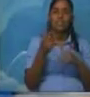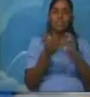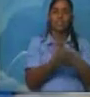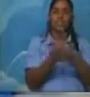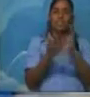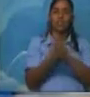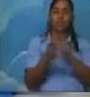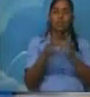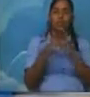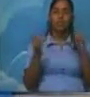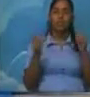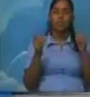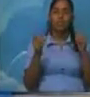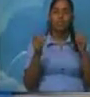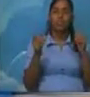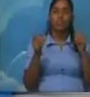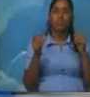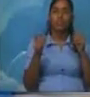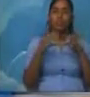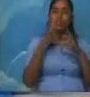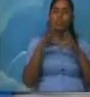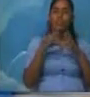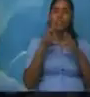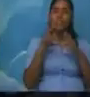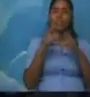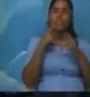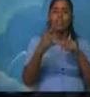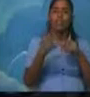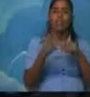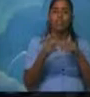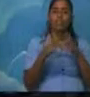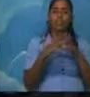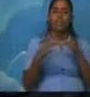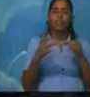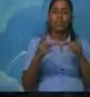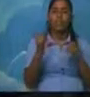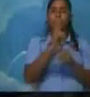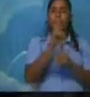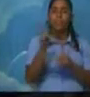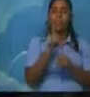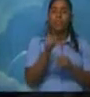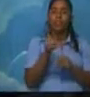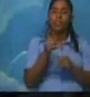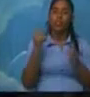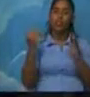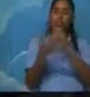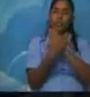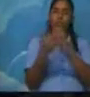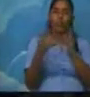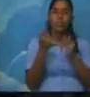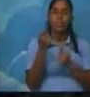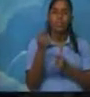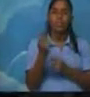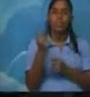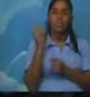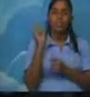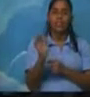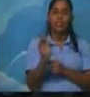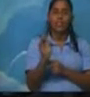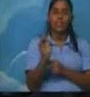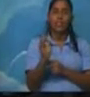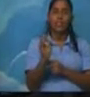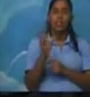esculturas de sus Dios dice no codiciarás plata ni